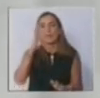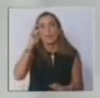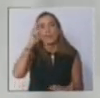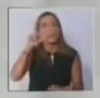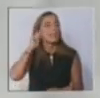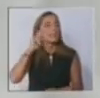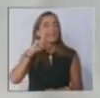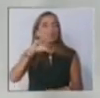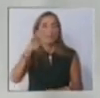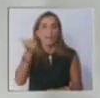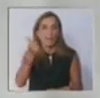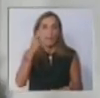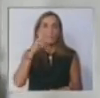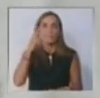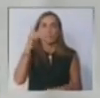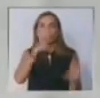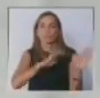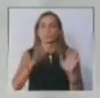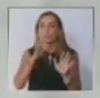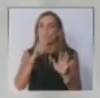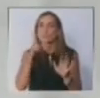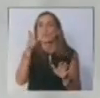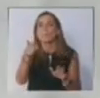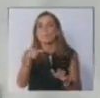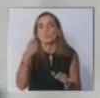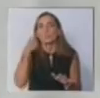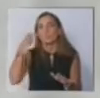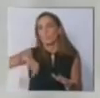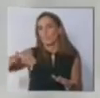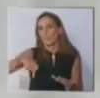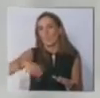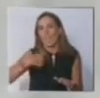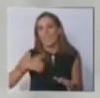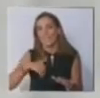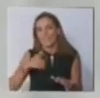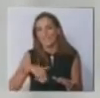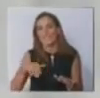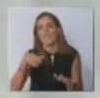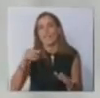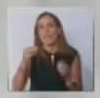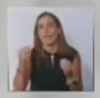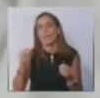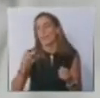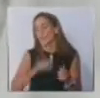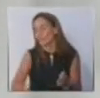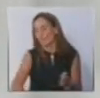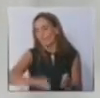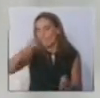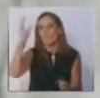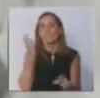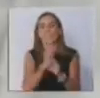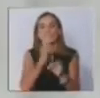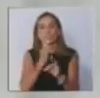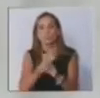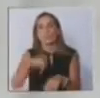26 de agosto del año 1914, pero que creció en Banfield, ¿no? Y cursó sus estudios en la Escuela Normal de Profesores en Mariano